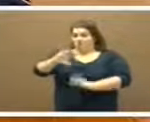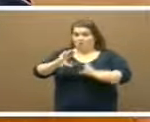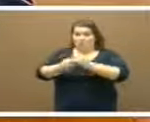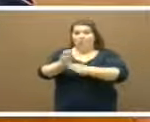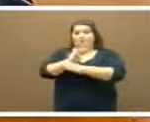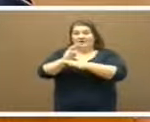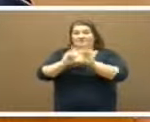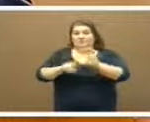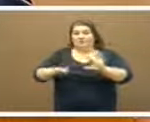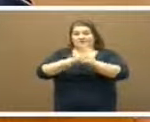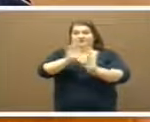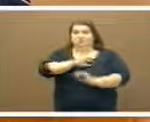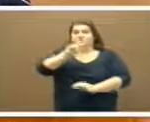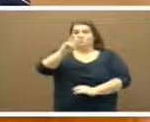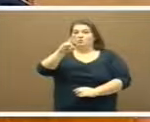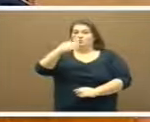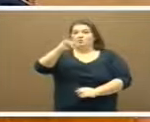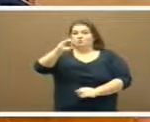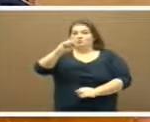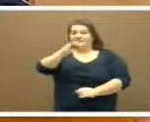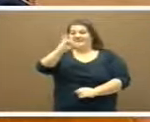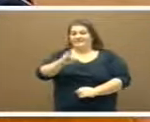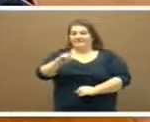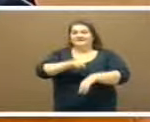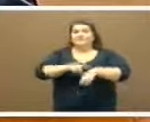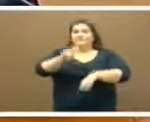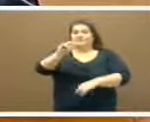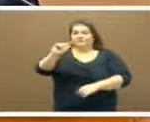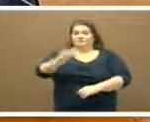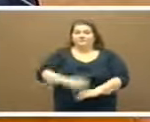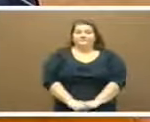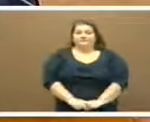señora Rubio Díaz tiene la palabra por tiempo de 2 minutos.